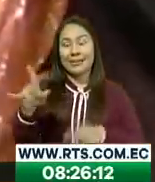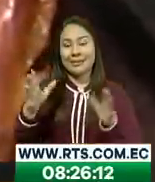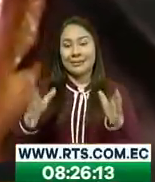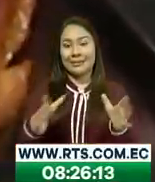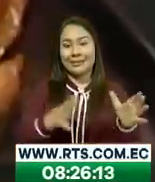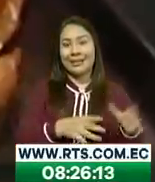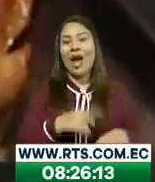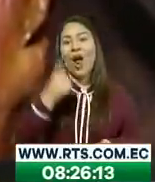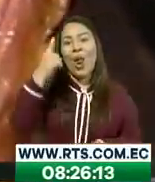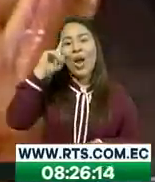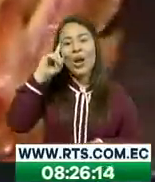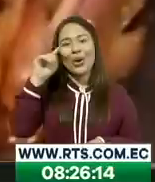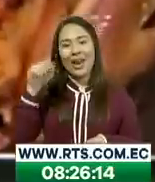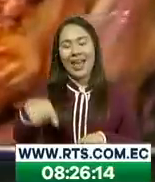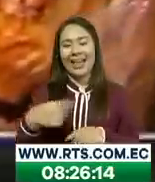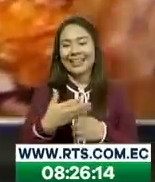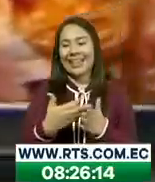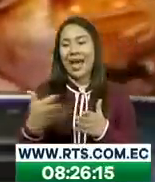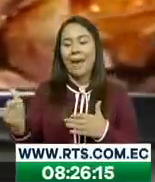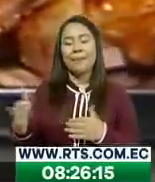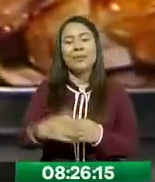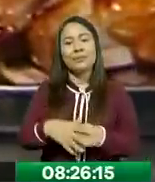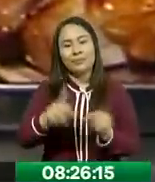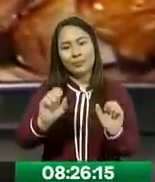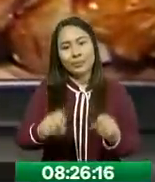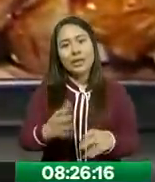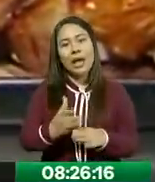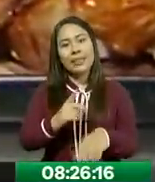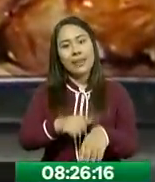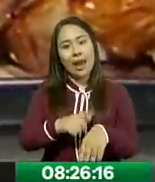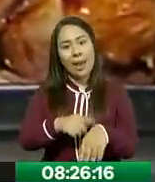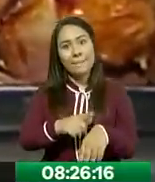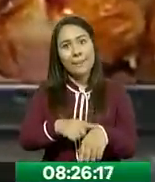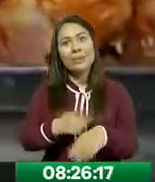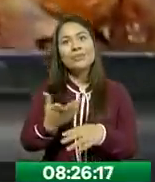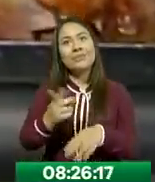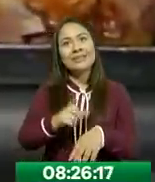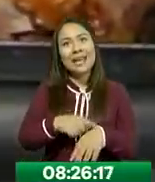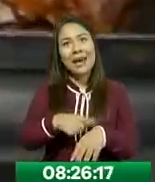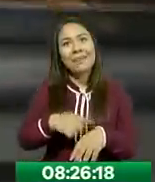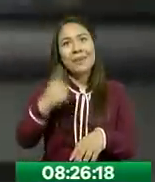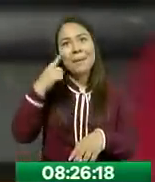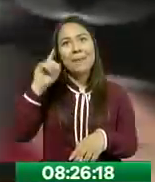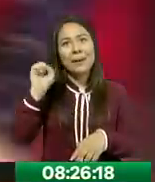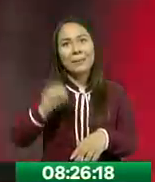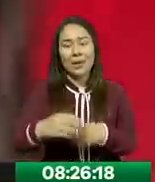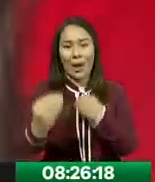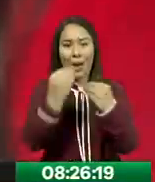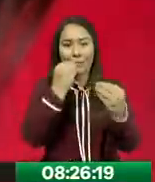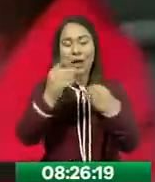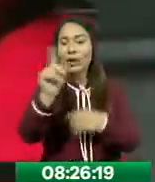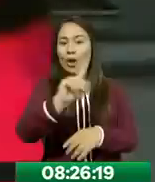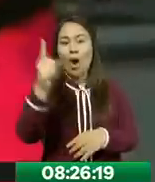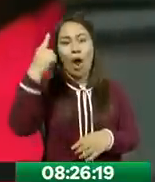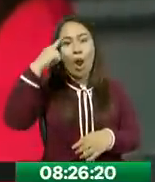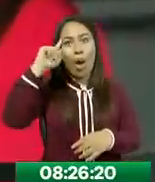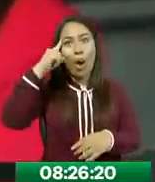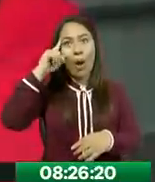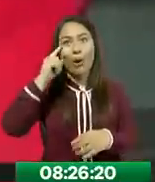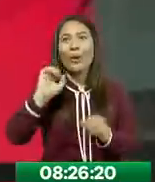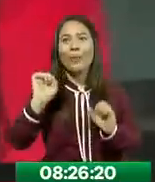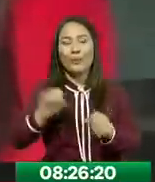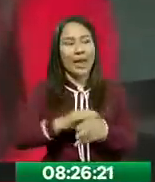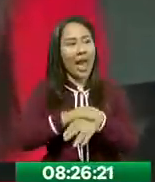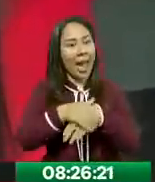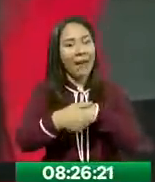es una locura los últimos días. Así que con tiempo, mijito, con tiempo para que no se vuelva loco, sino que lleve todo el producto